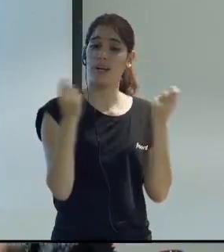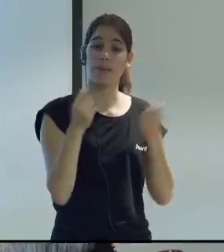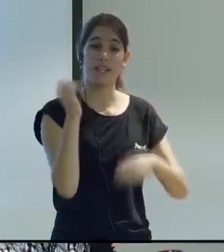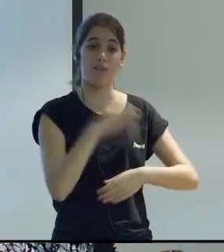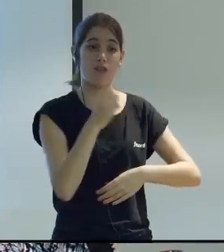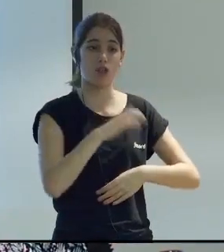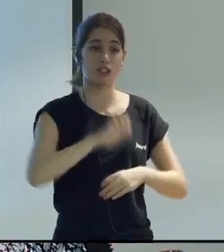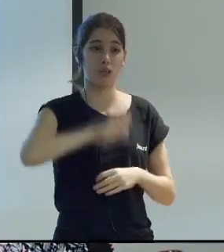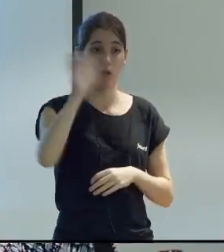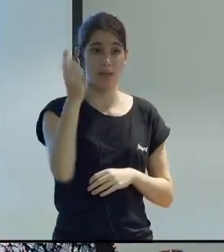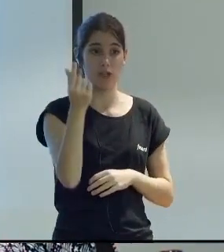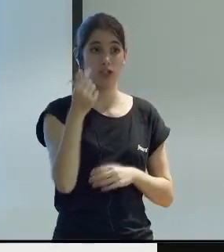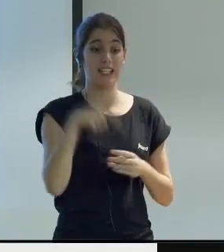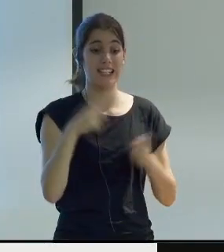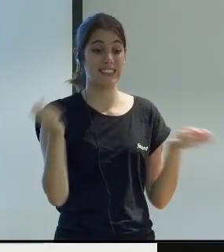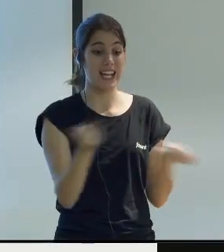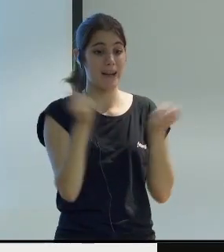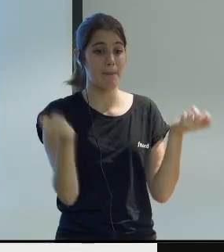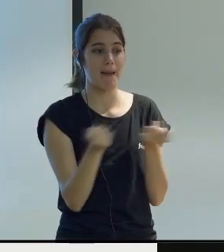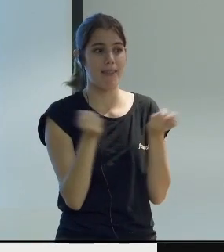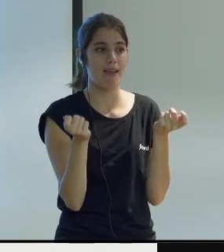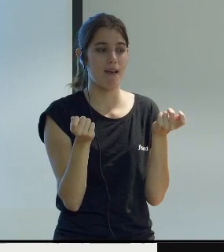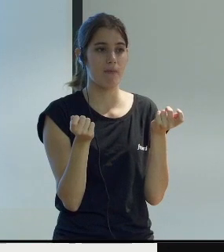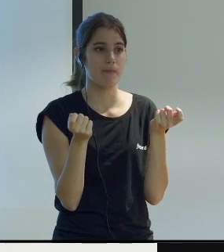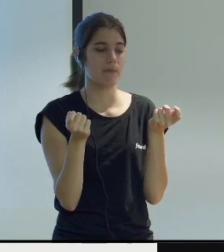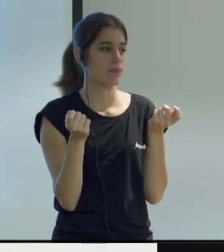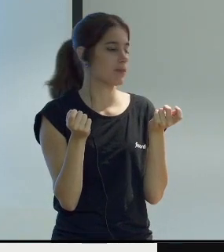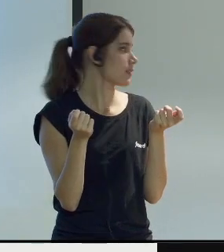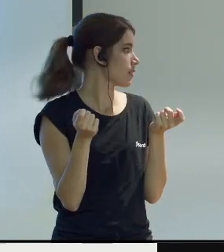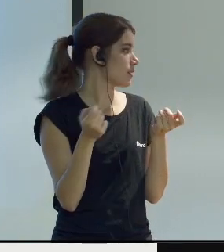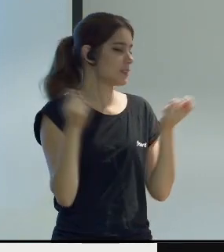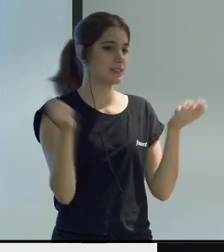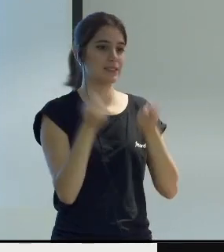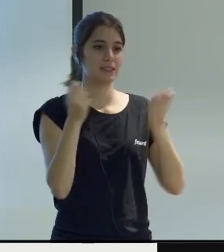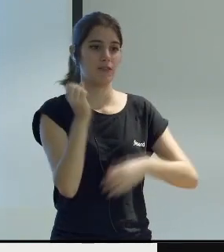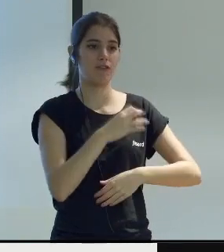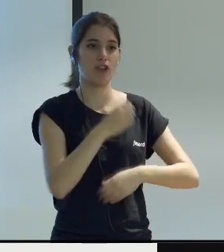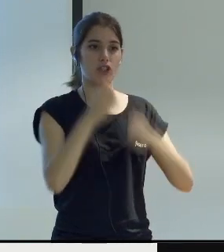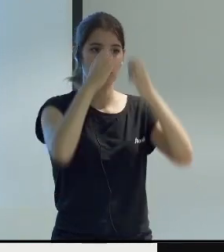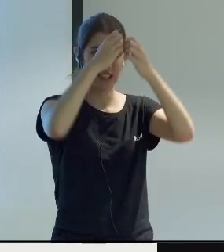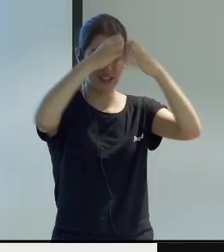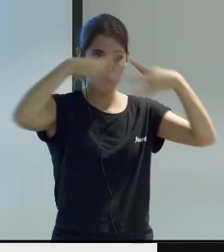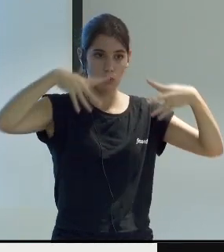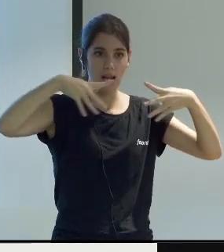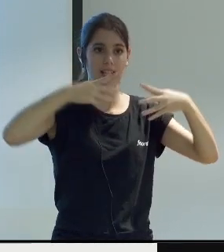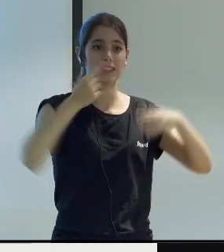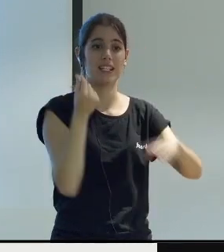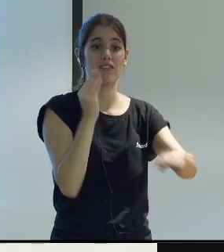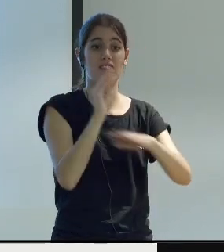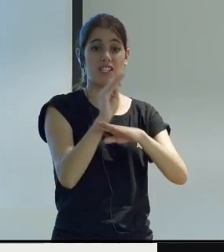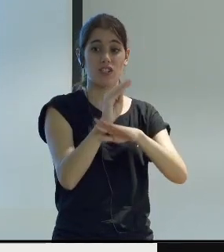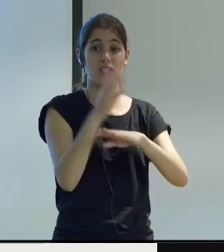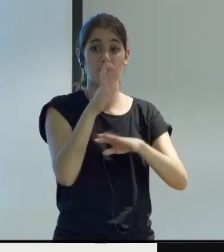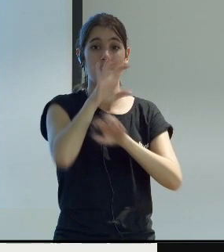europeos y esta campaña se trata de fondos estructurales de inversiones que los Estados